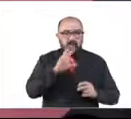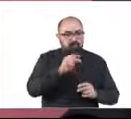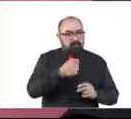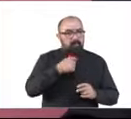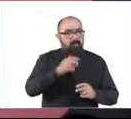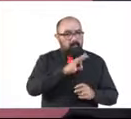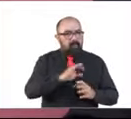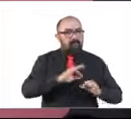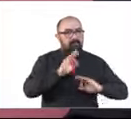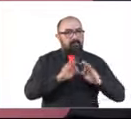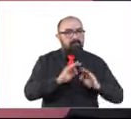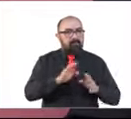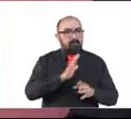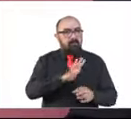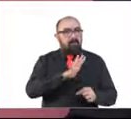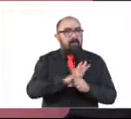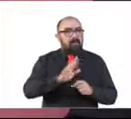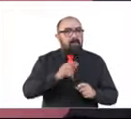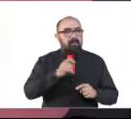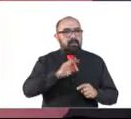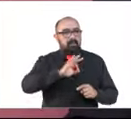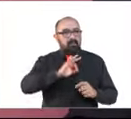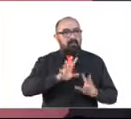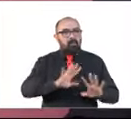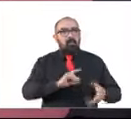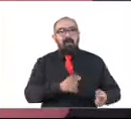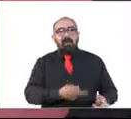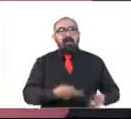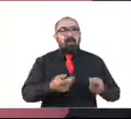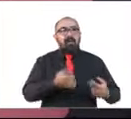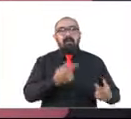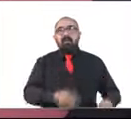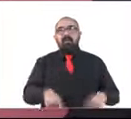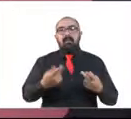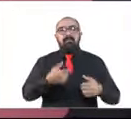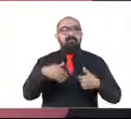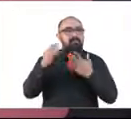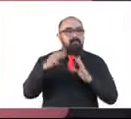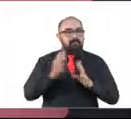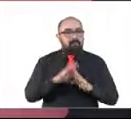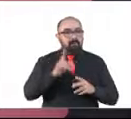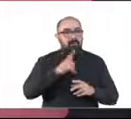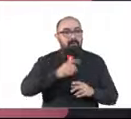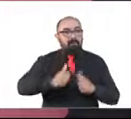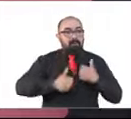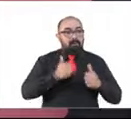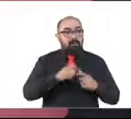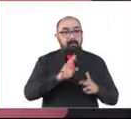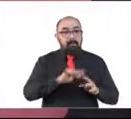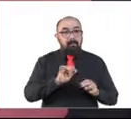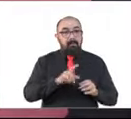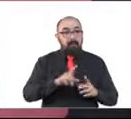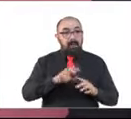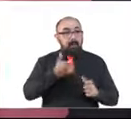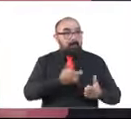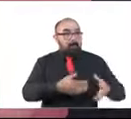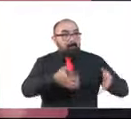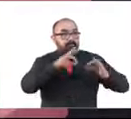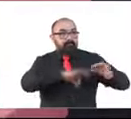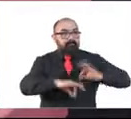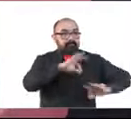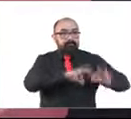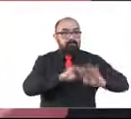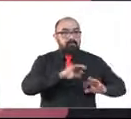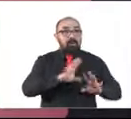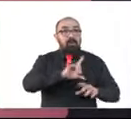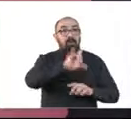Porque el neoliberalismo extractivista aprovecha los recursos, maximiza las ganancias y luego socializa